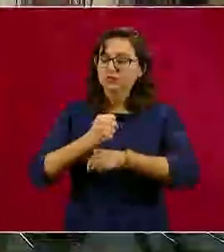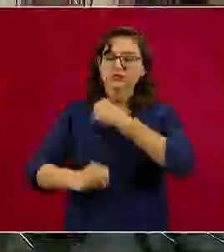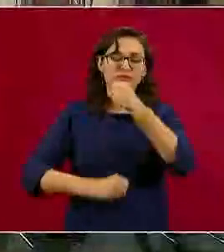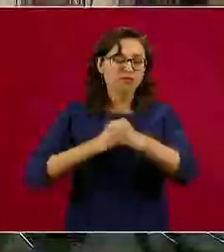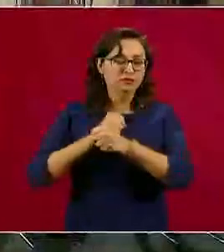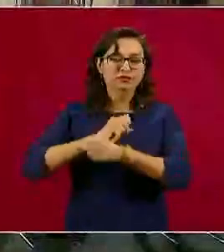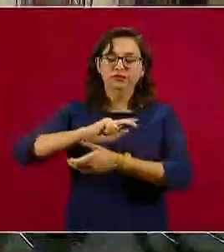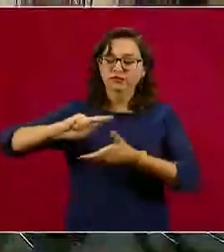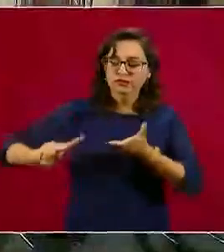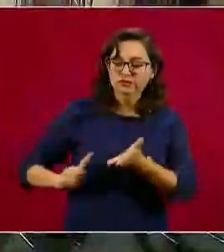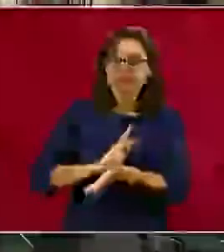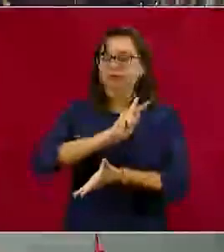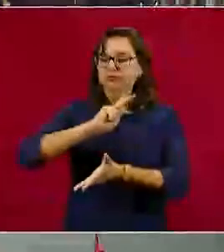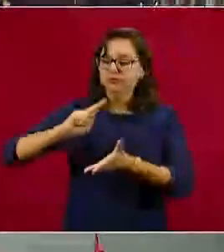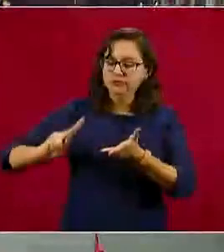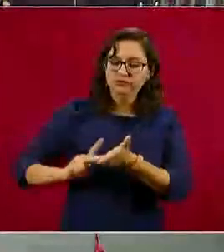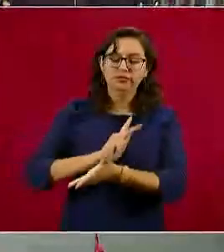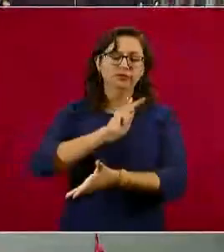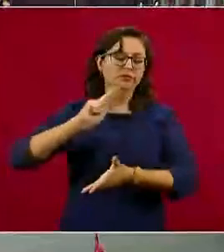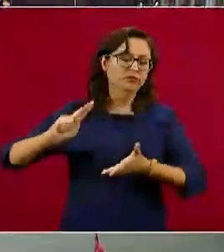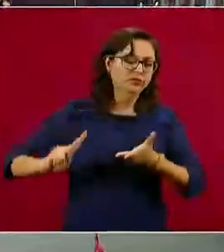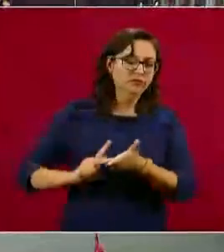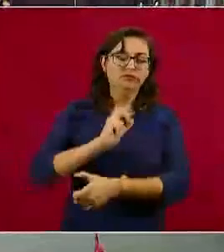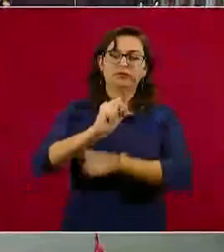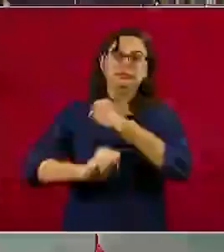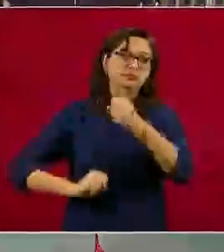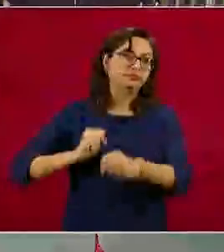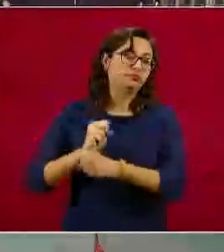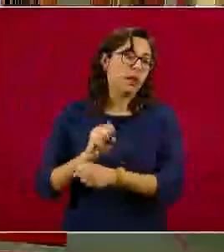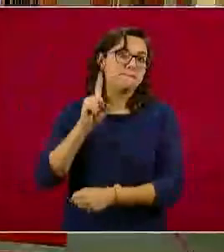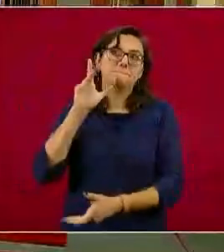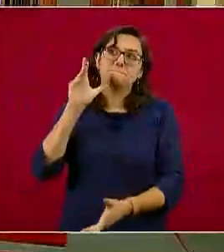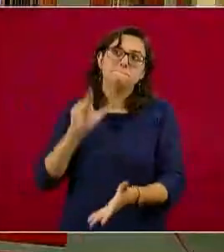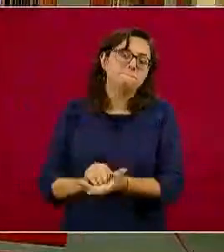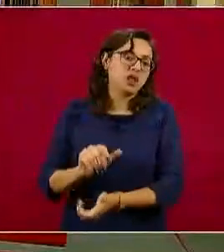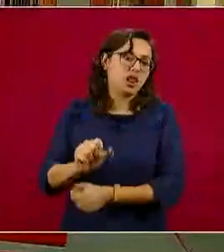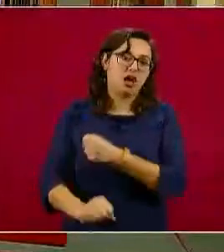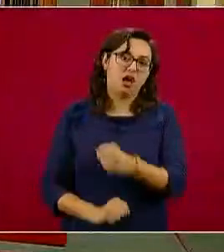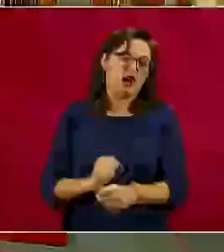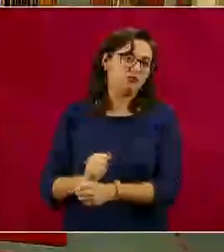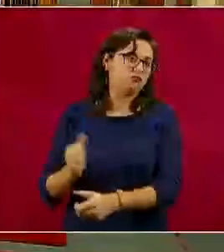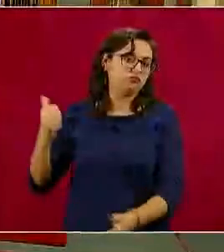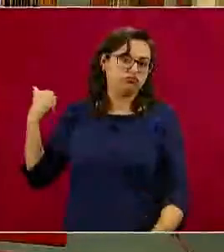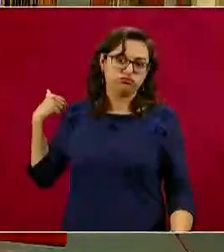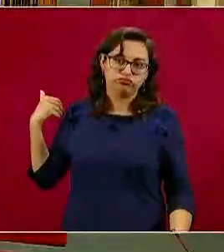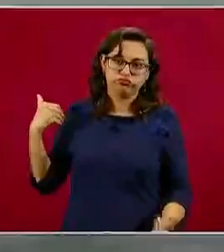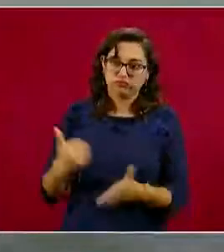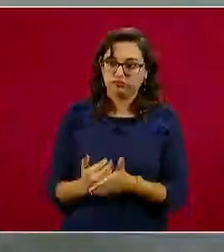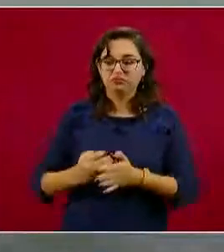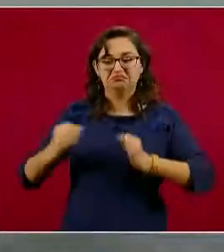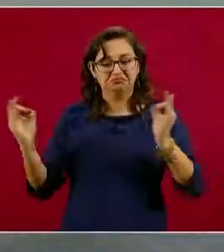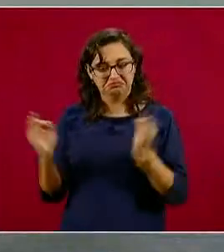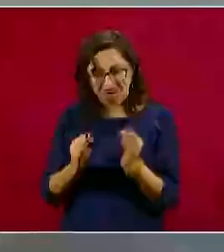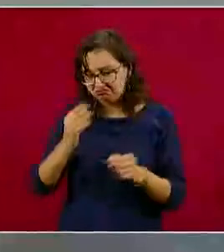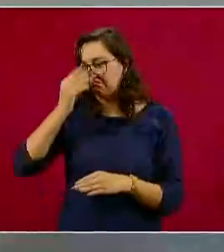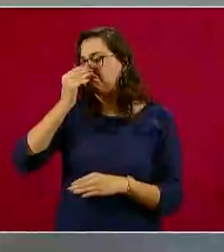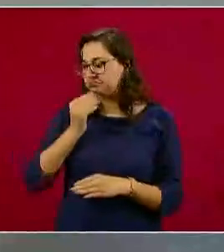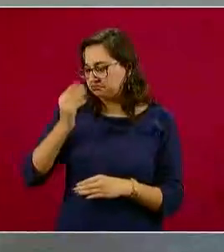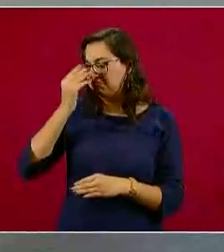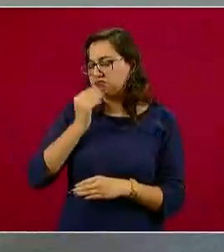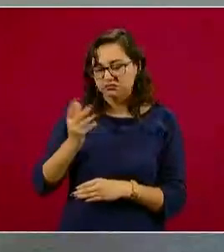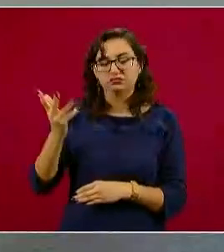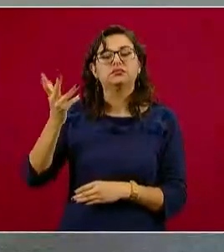todos los años, desde hace centenas de años, posiblemente milenios, se presenta en la temporada fría del año. En este